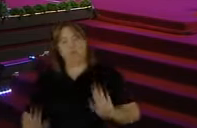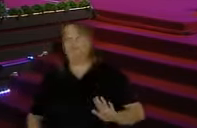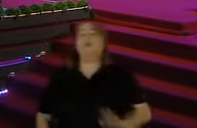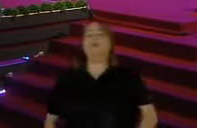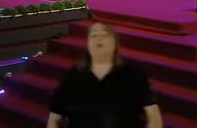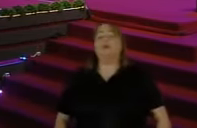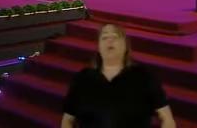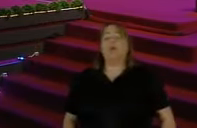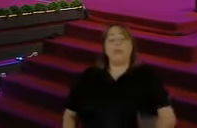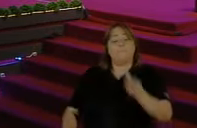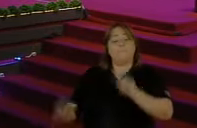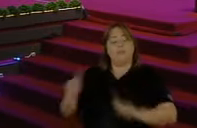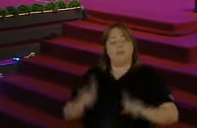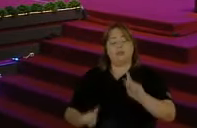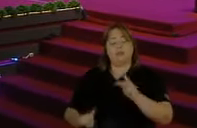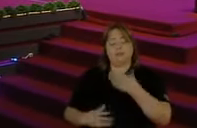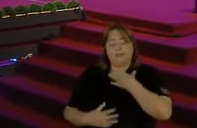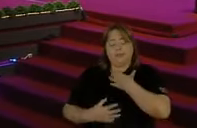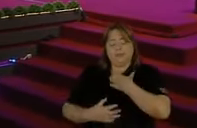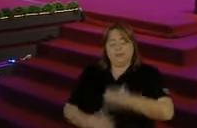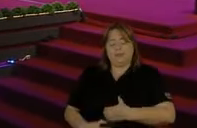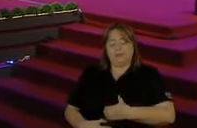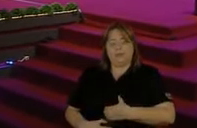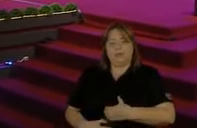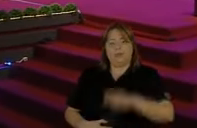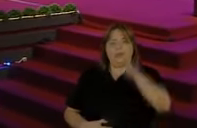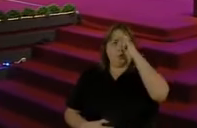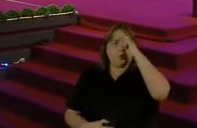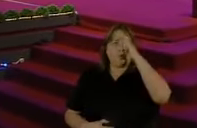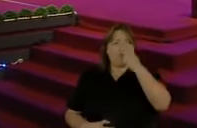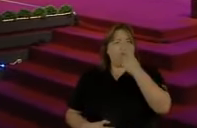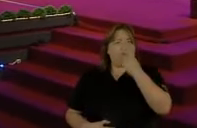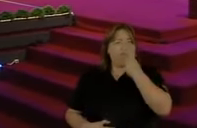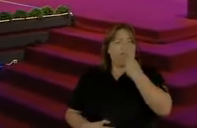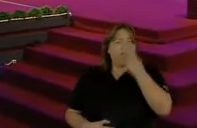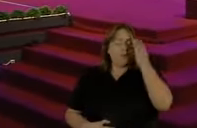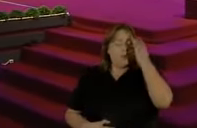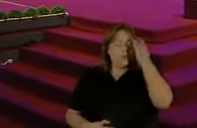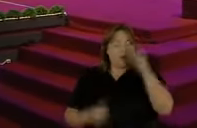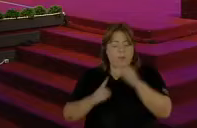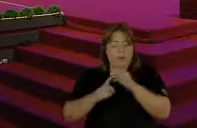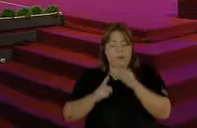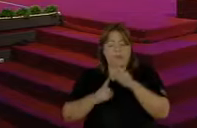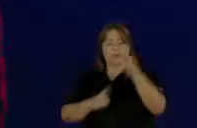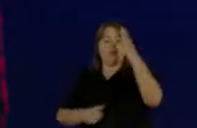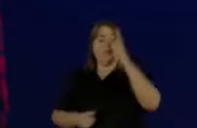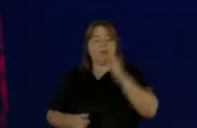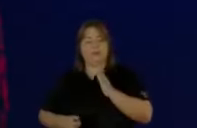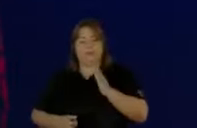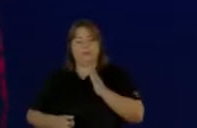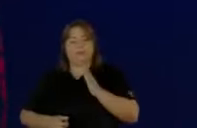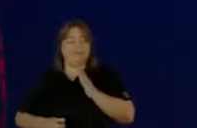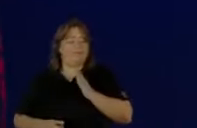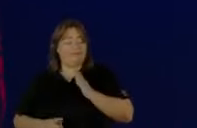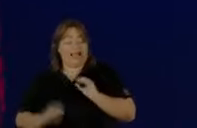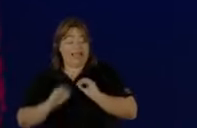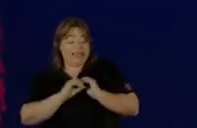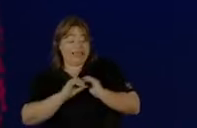un hambre de conocer la palabra, porque el que tiene una palabra lo tiene todo. Y el que conoce la palabra, nadie lo puede